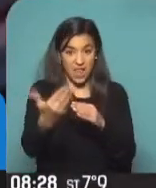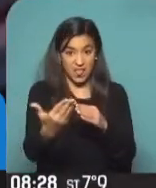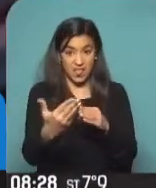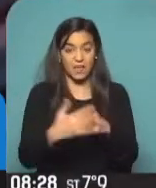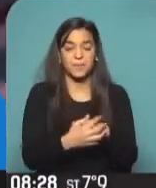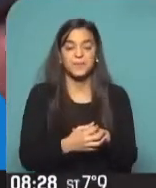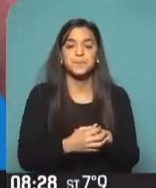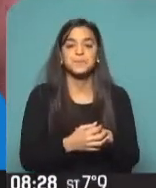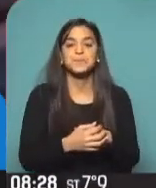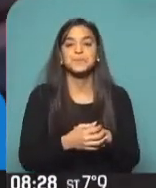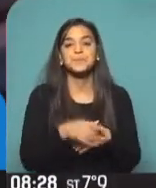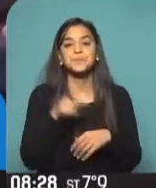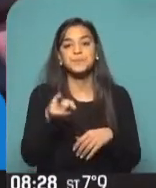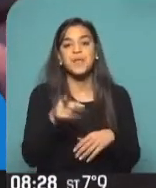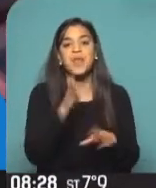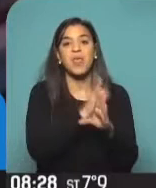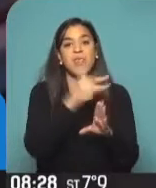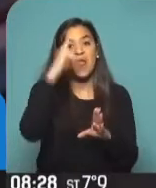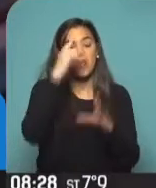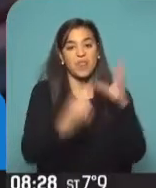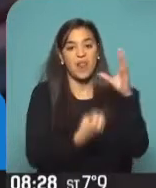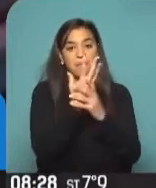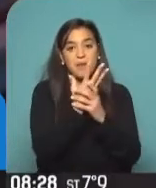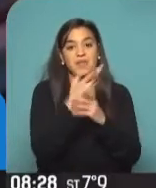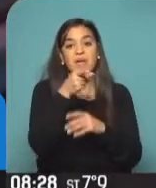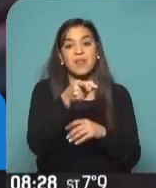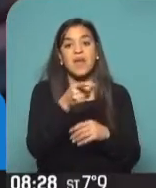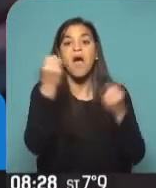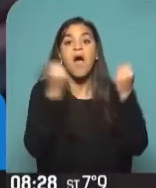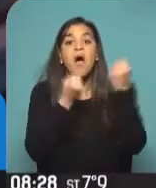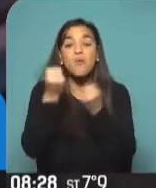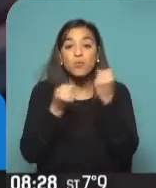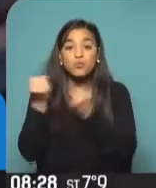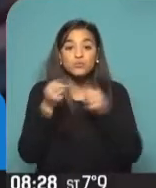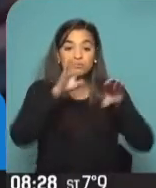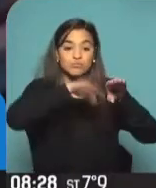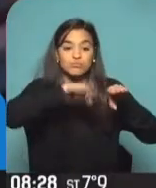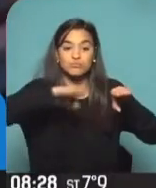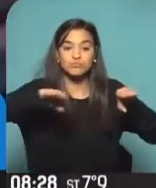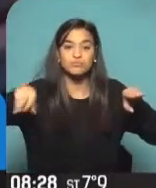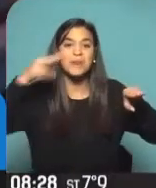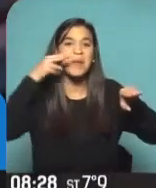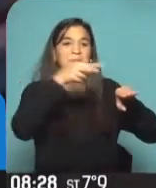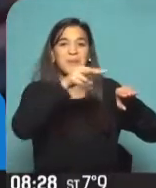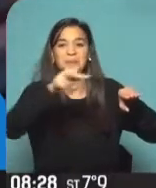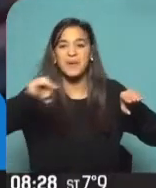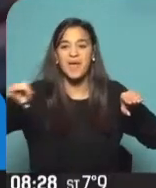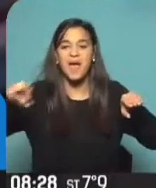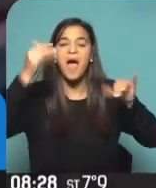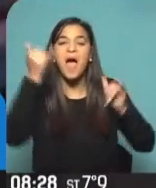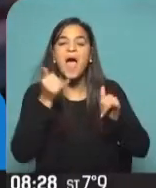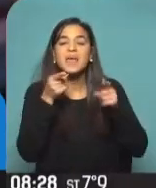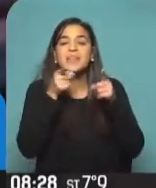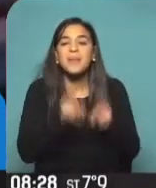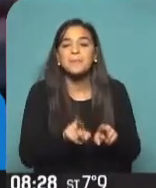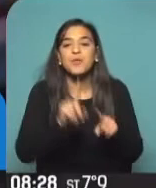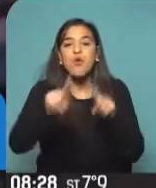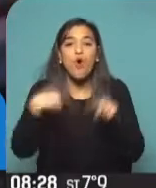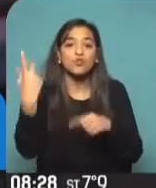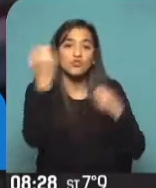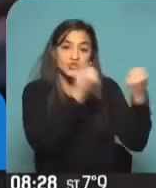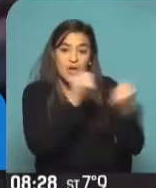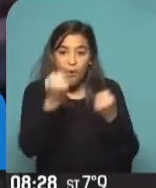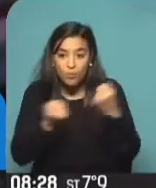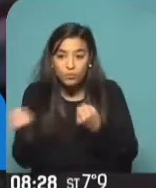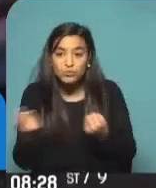entonces desde las 10 de la mañana van a estar los autos en la exhibición y va a haber además otros autos que